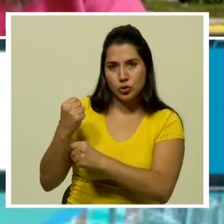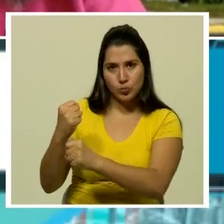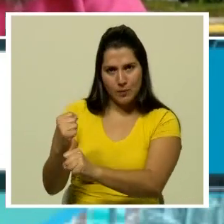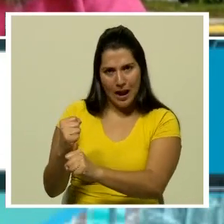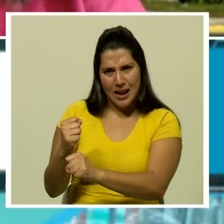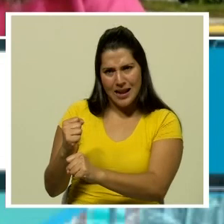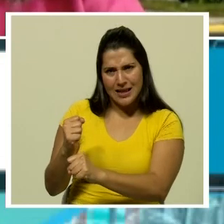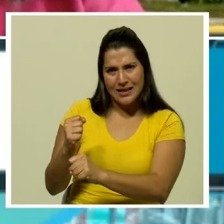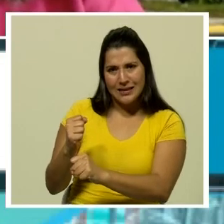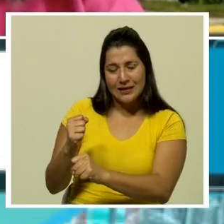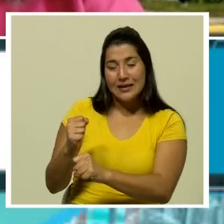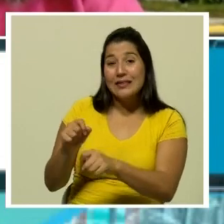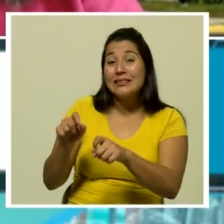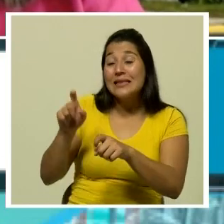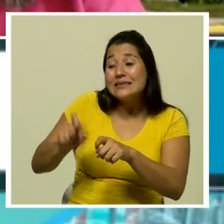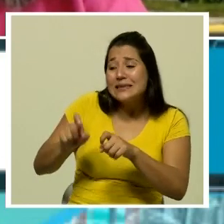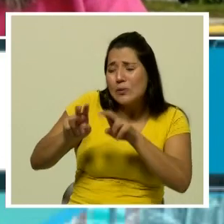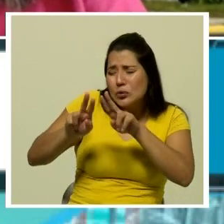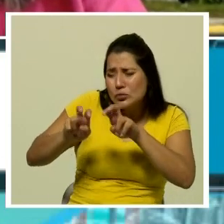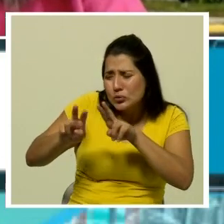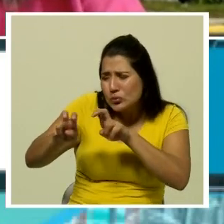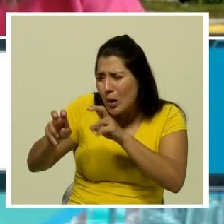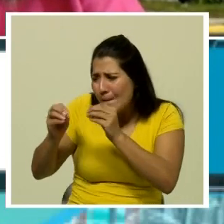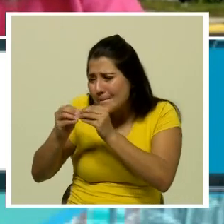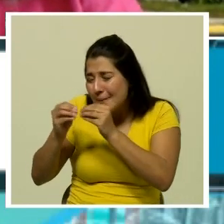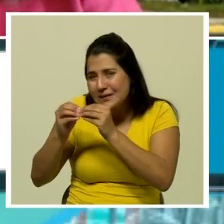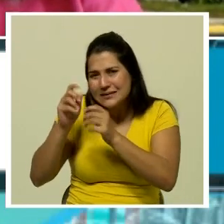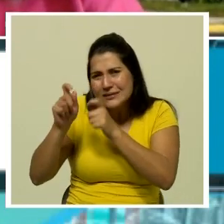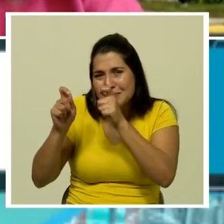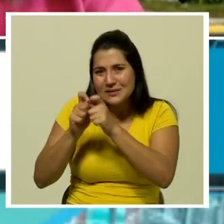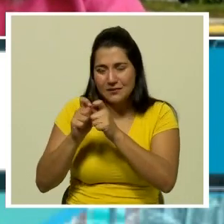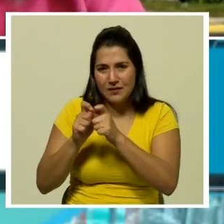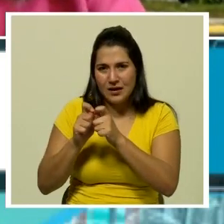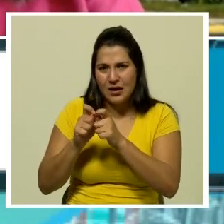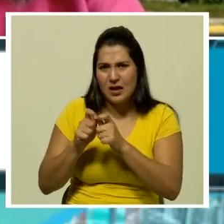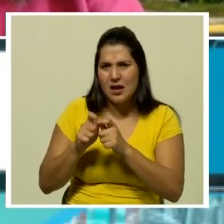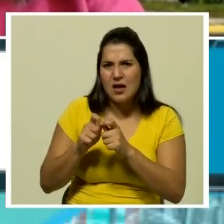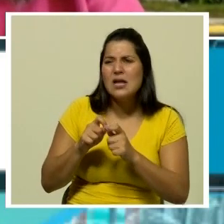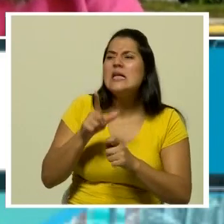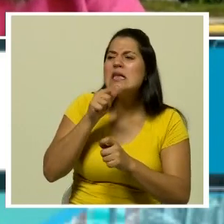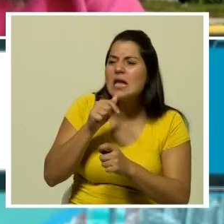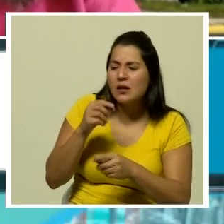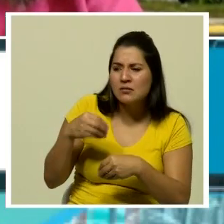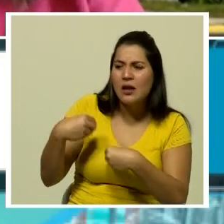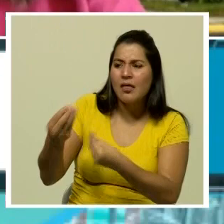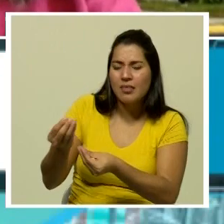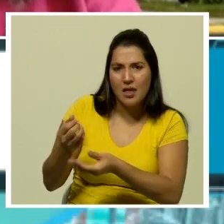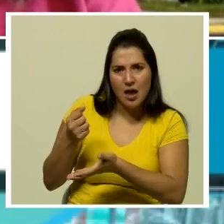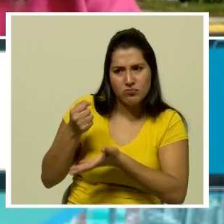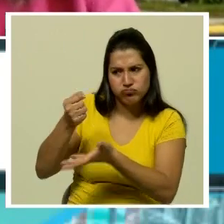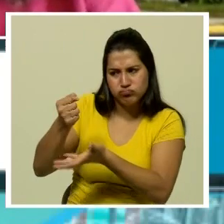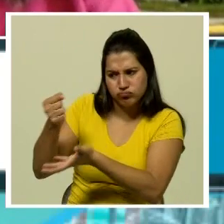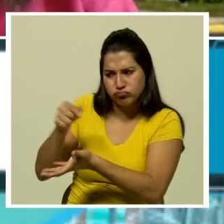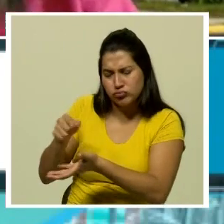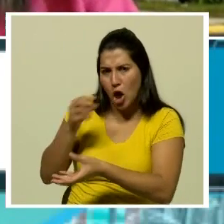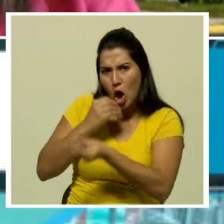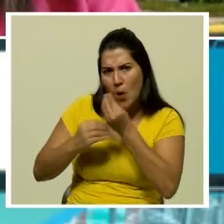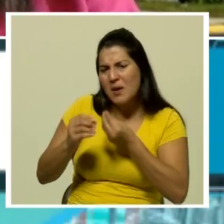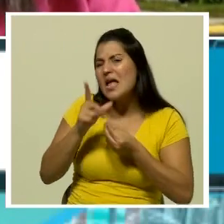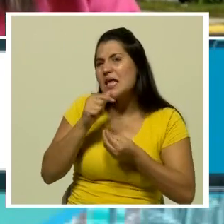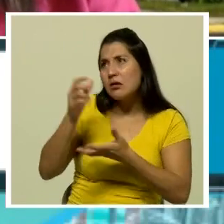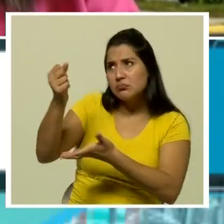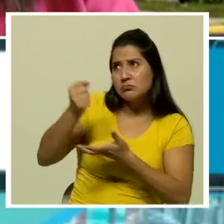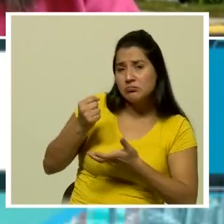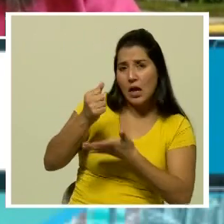más resumido. La gente que está recibiendo las ayudas. Y bueno, eso nos lleva ya al informe presidencial de esta